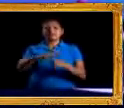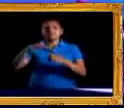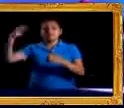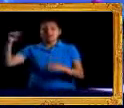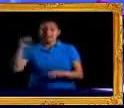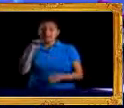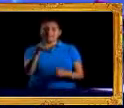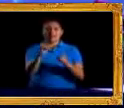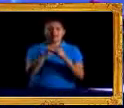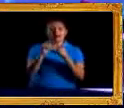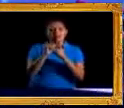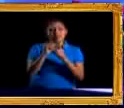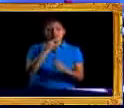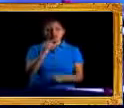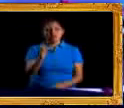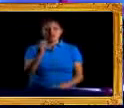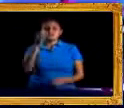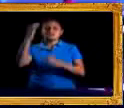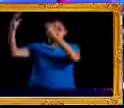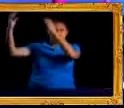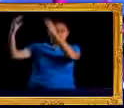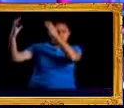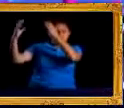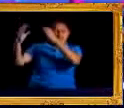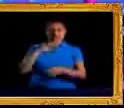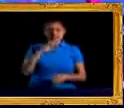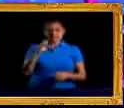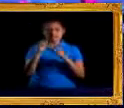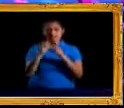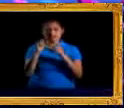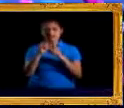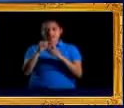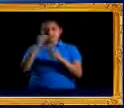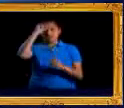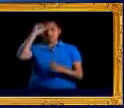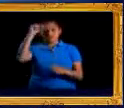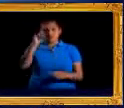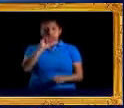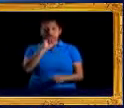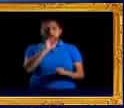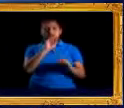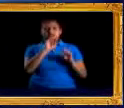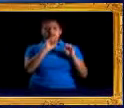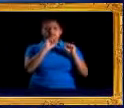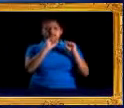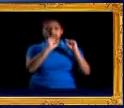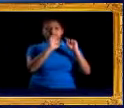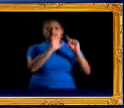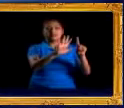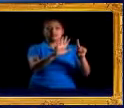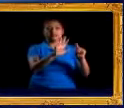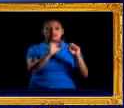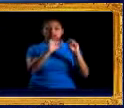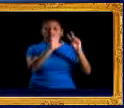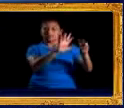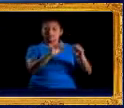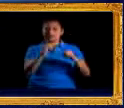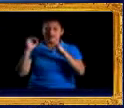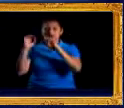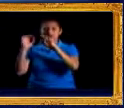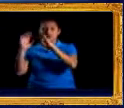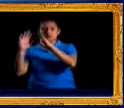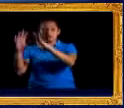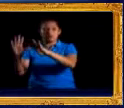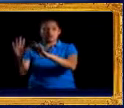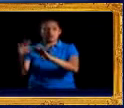palabra, hermano, sabiduría, es la palabra hebrea 79:19, que es la palabra sacal.